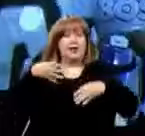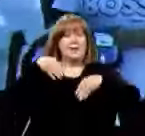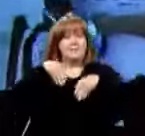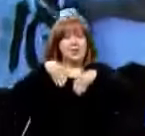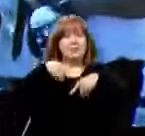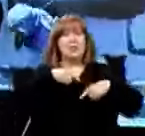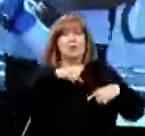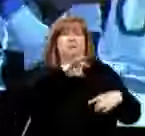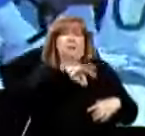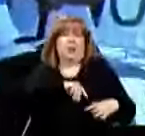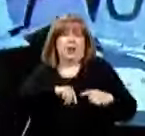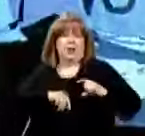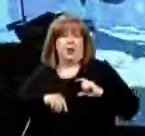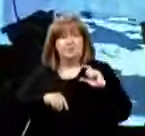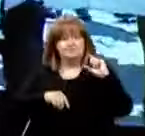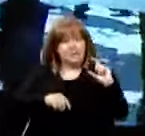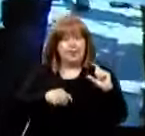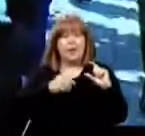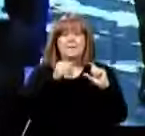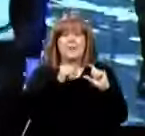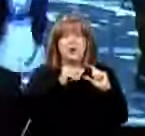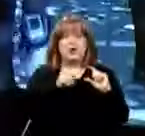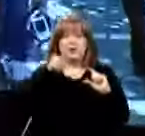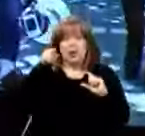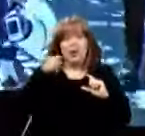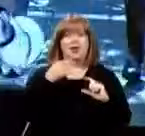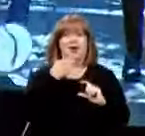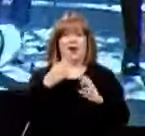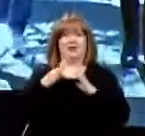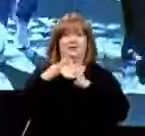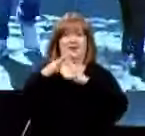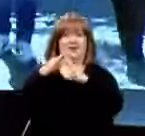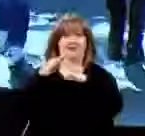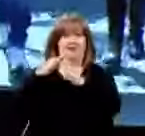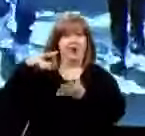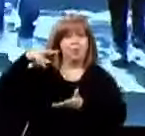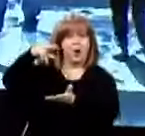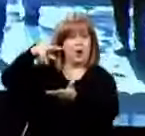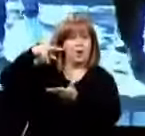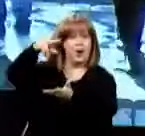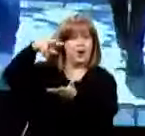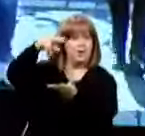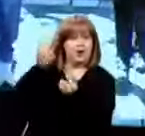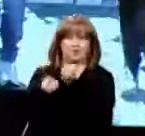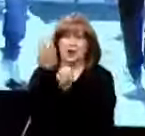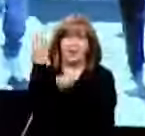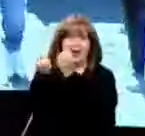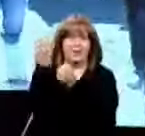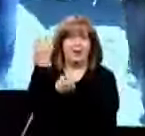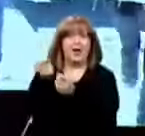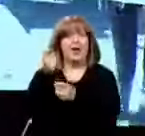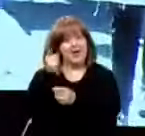trabajadores de bodegas, de contratistas, que son la base de esta industria, de mucho potencial, de mucha fama, de